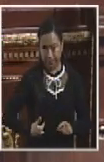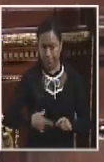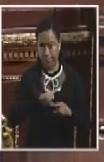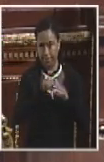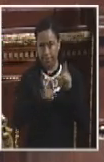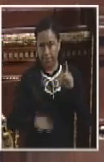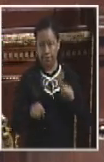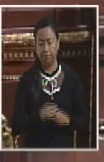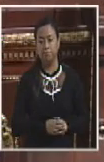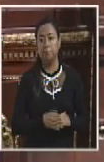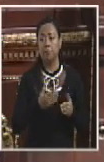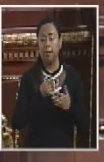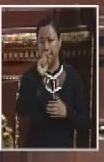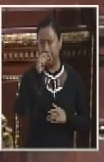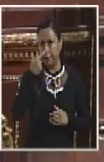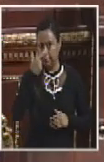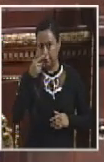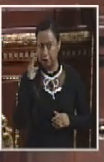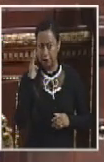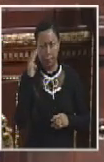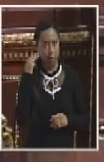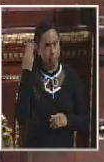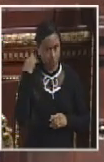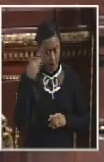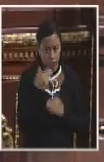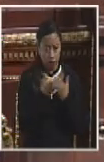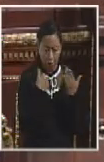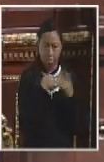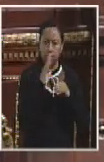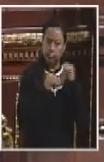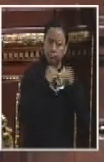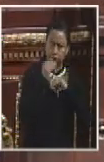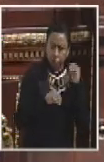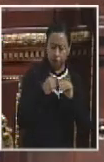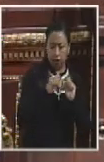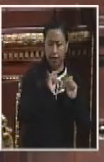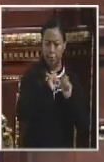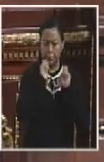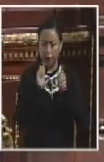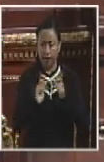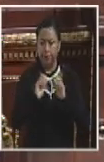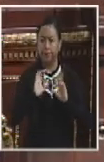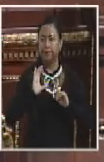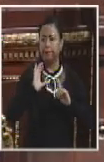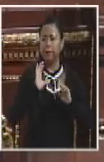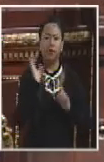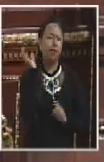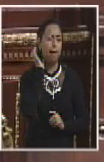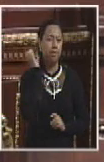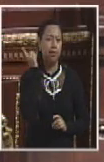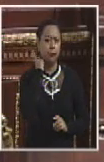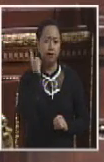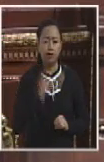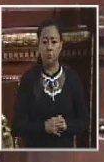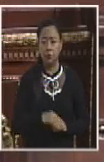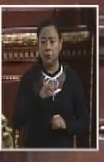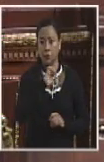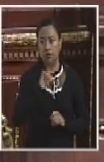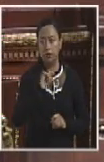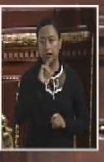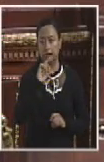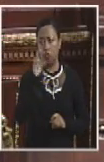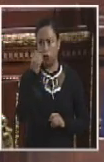discutido, aprobado y remitido por la Cámara de Senadores a la Cámara de Diputados, y el 29 de octubre del